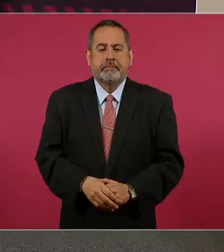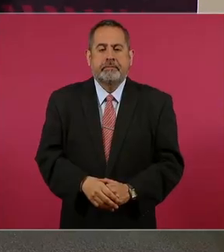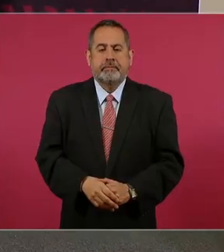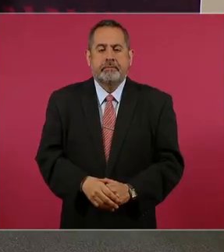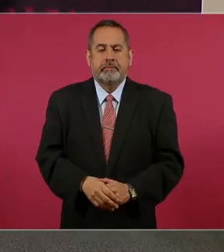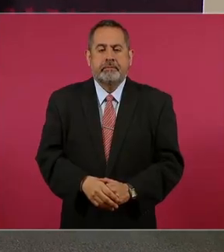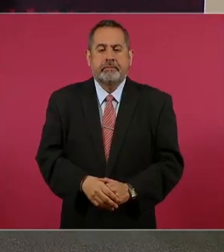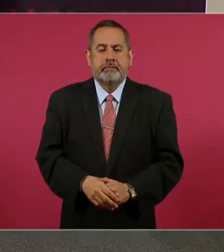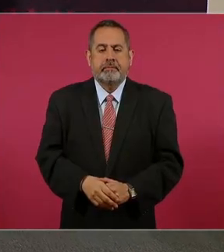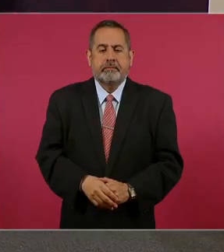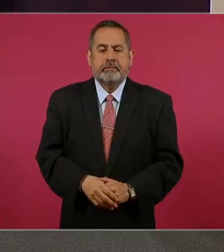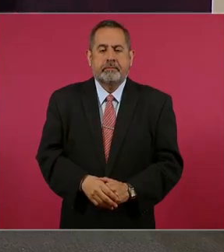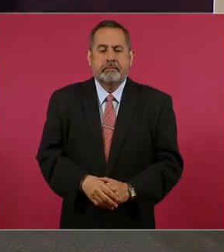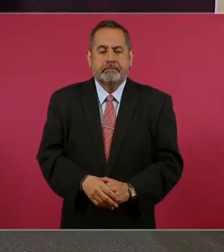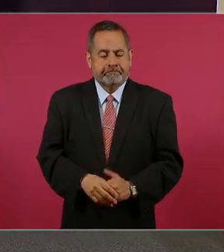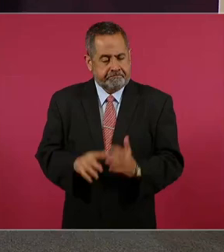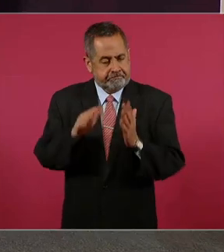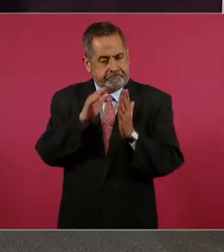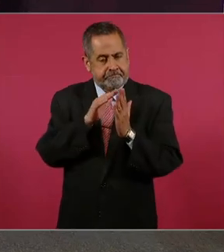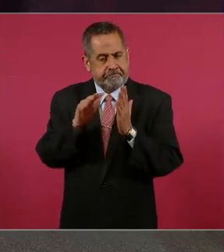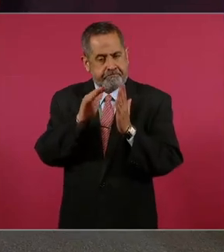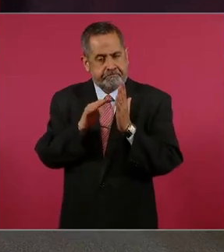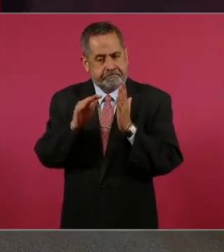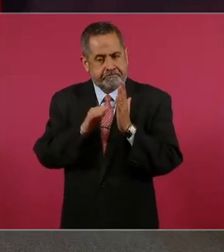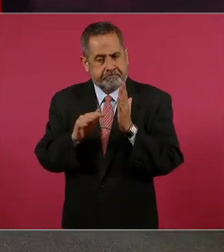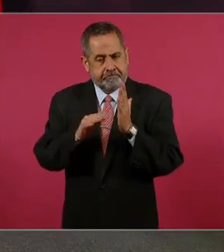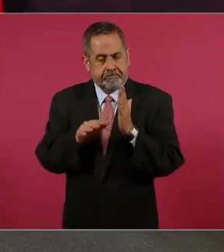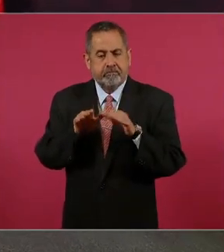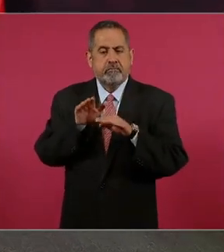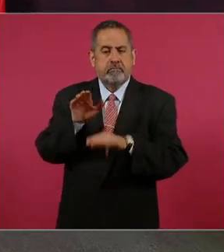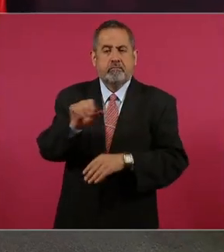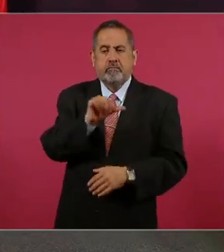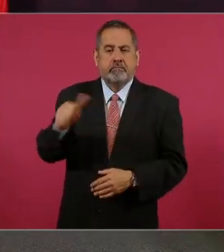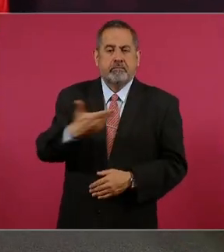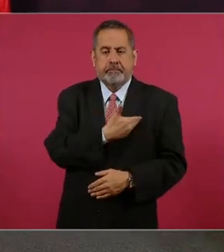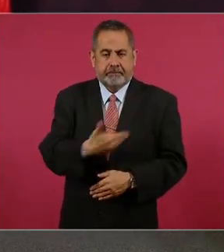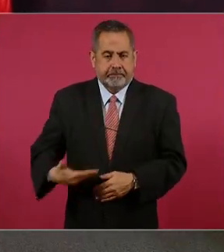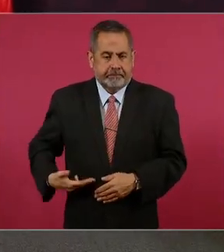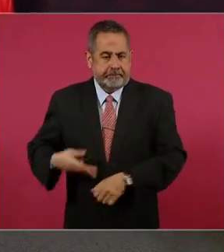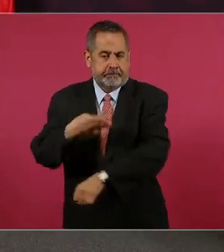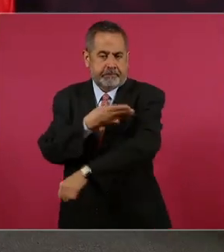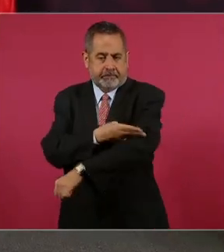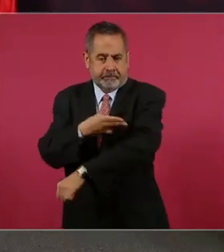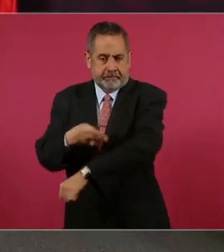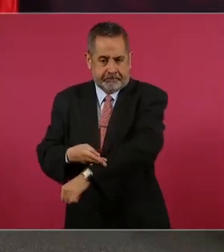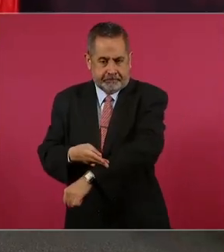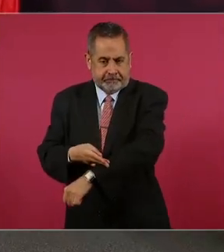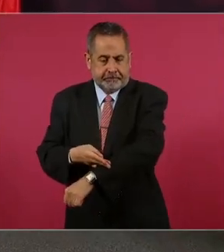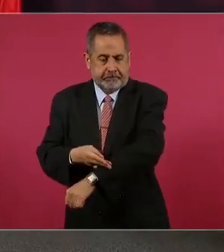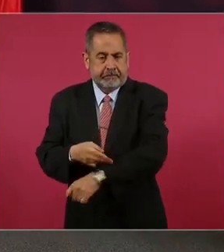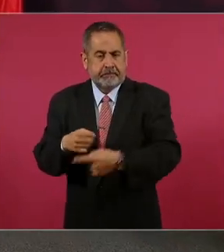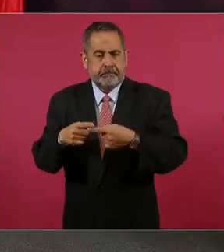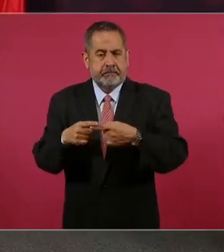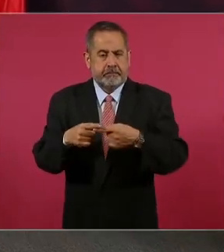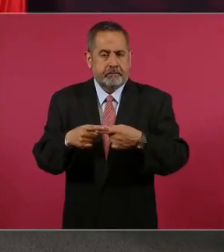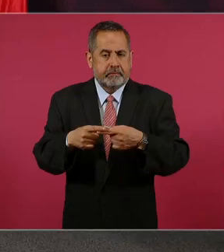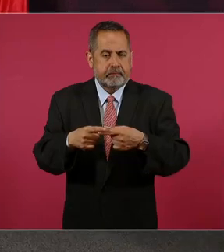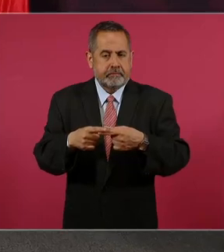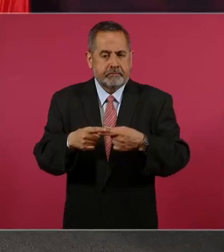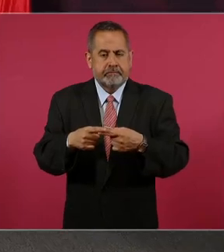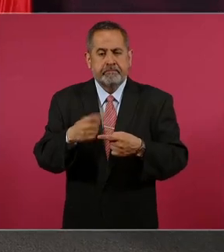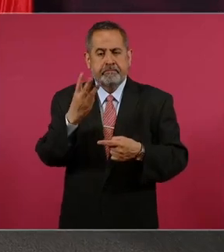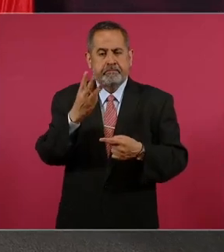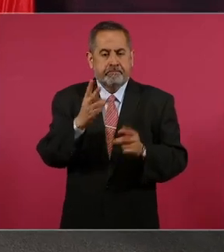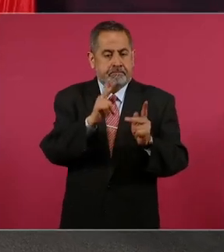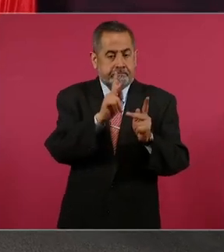leo lo correspondiente al presidente Madero, van a ser tres partes,